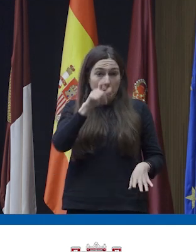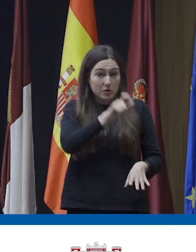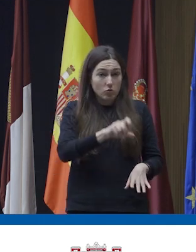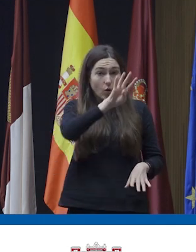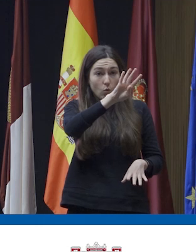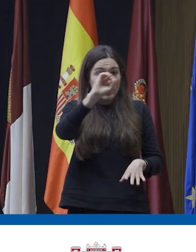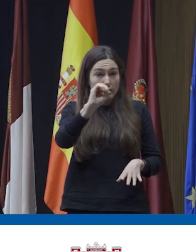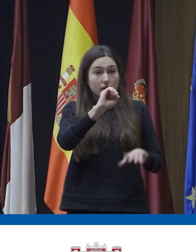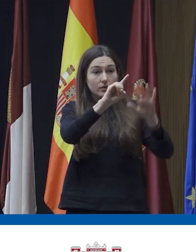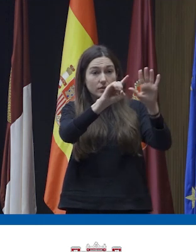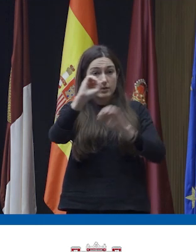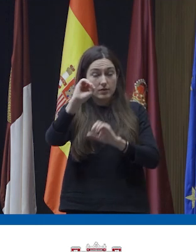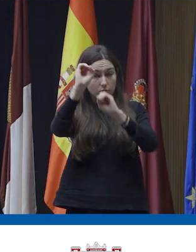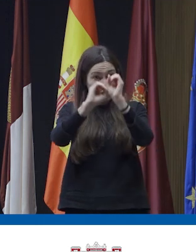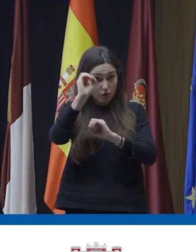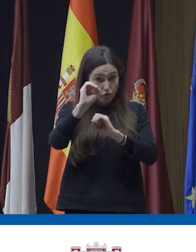operar de cataratas.